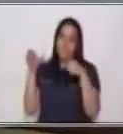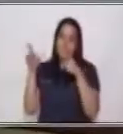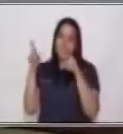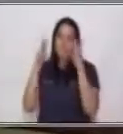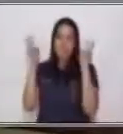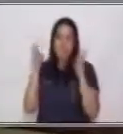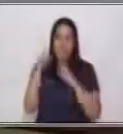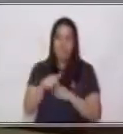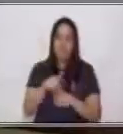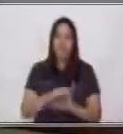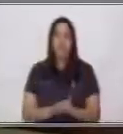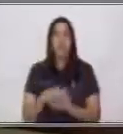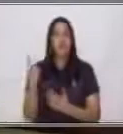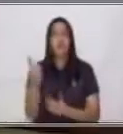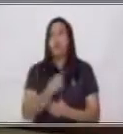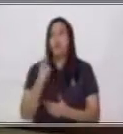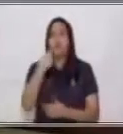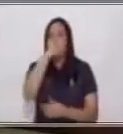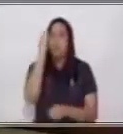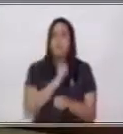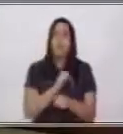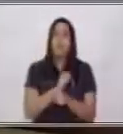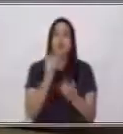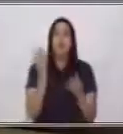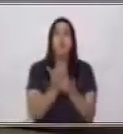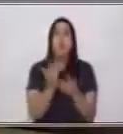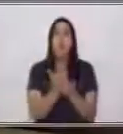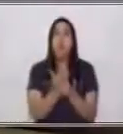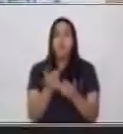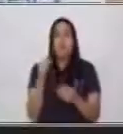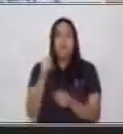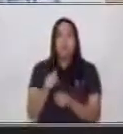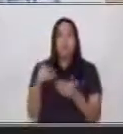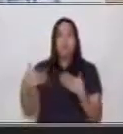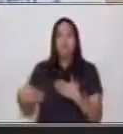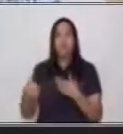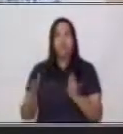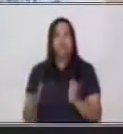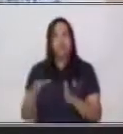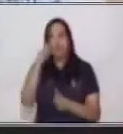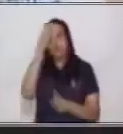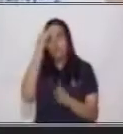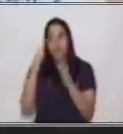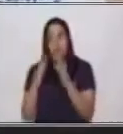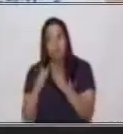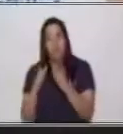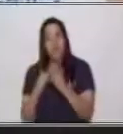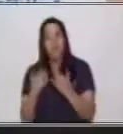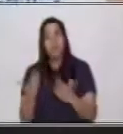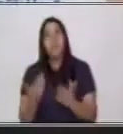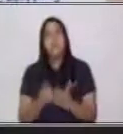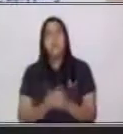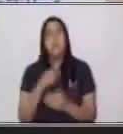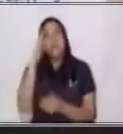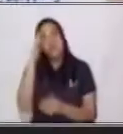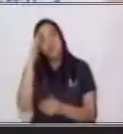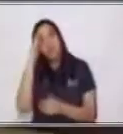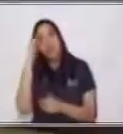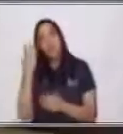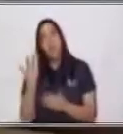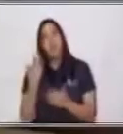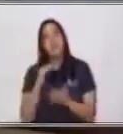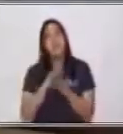16, y se suman o se restan los de arriba. 12 menos 21 más 25. Y eso nos da